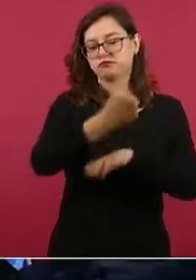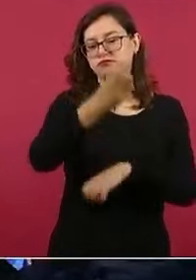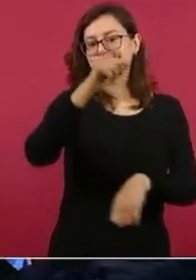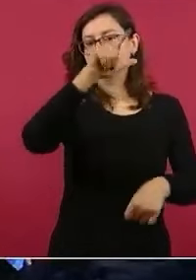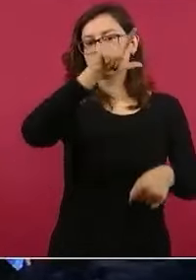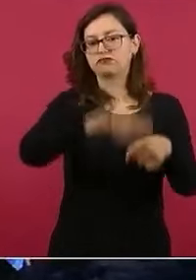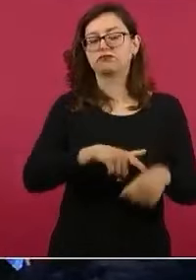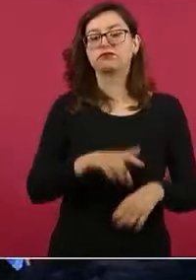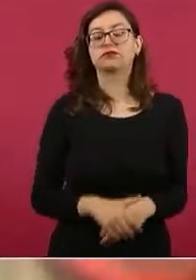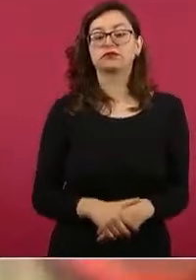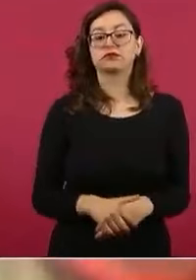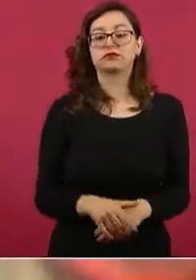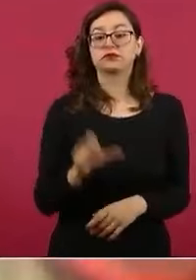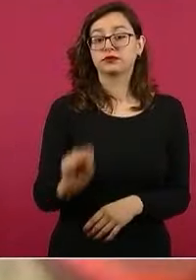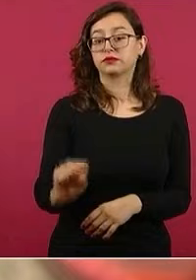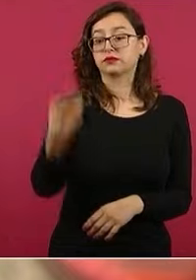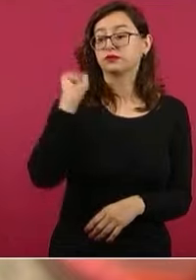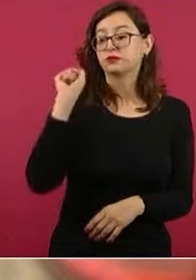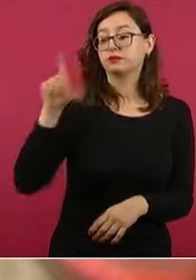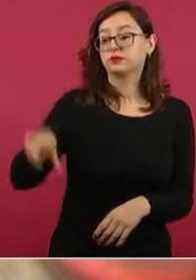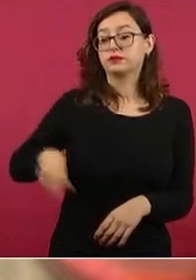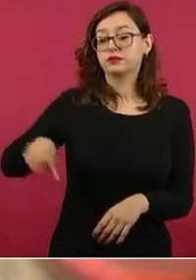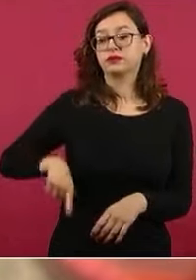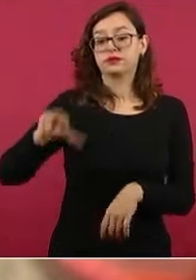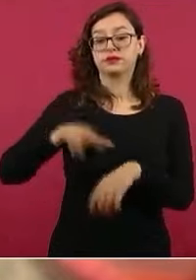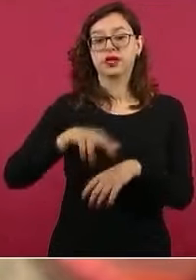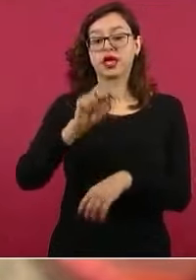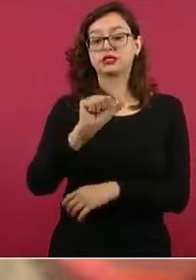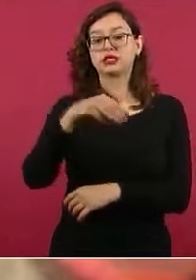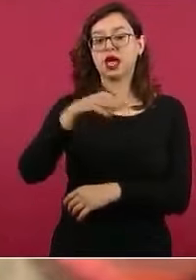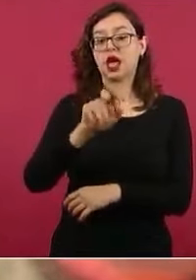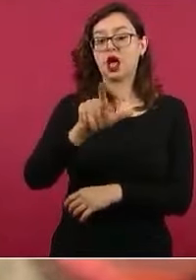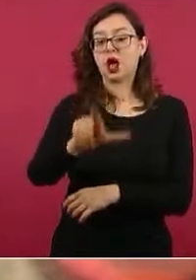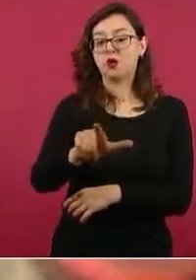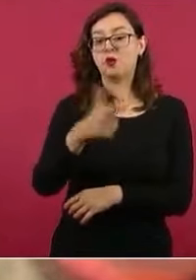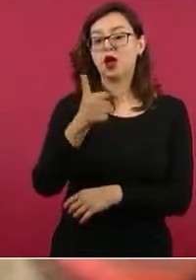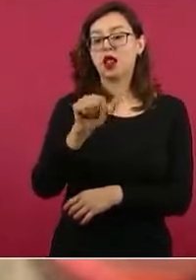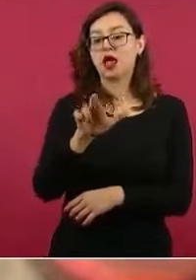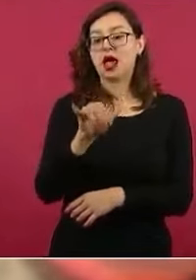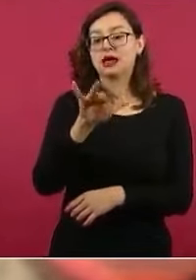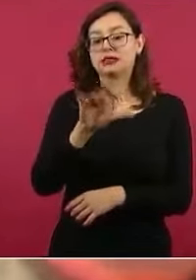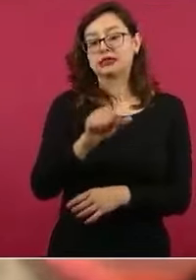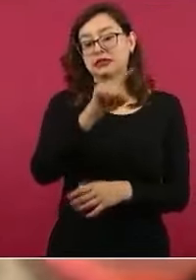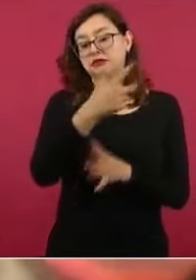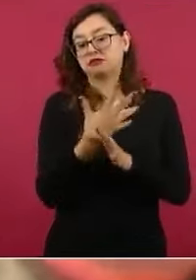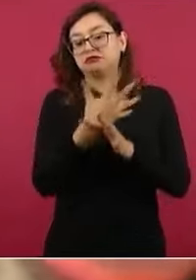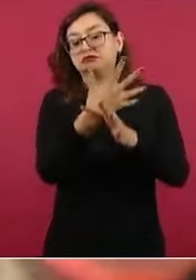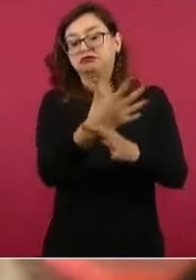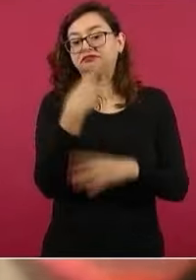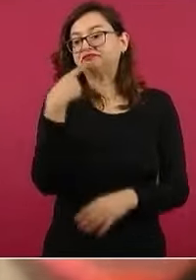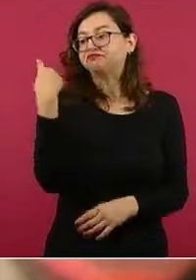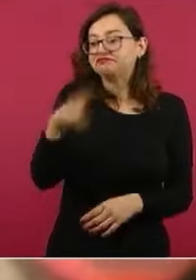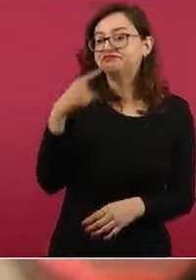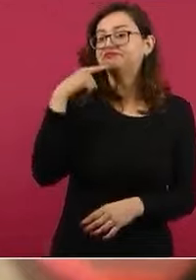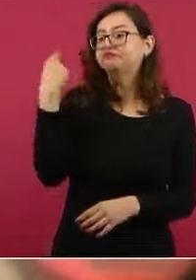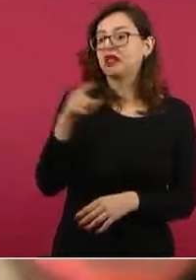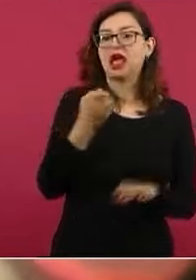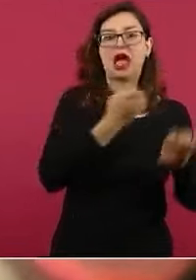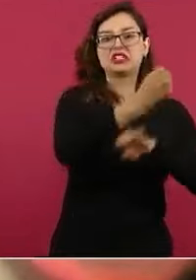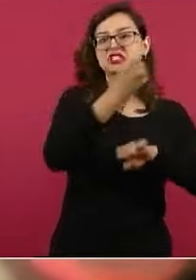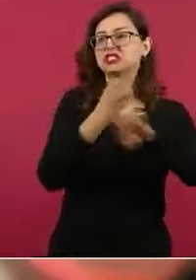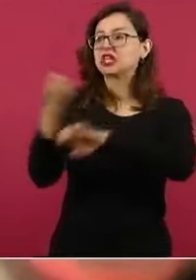el sábado pasado se quejaba de la falta de apoyo de los gobiernos de los estados y también de algo también el